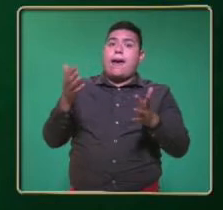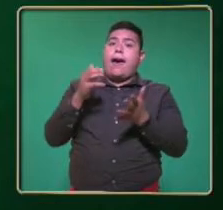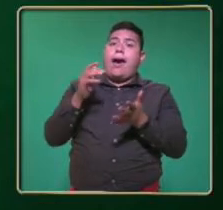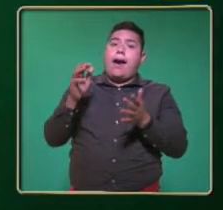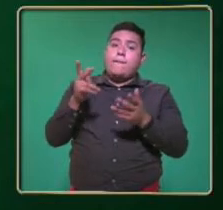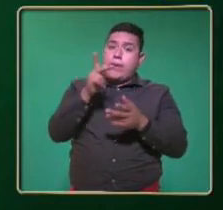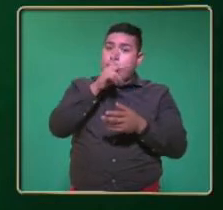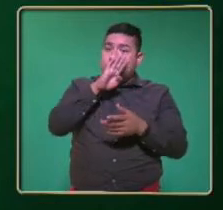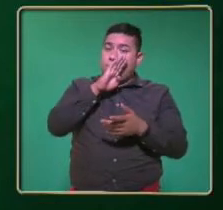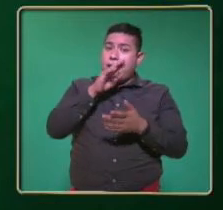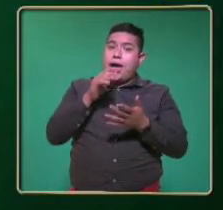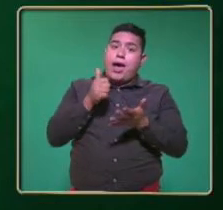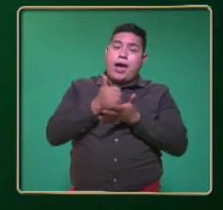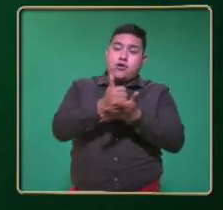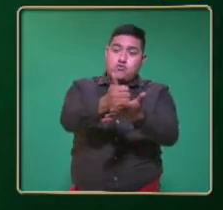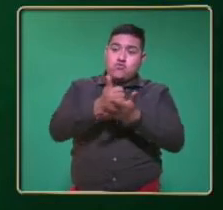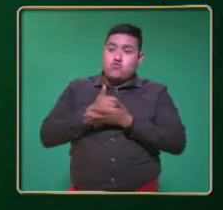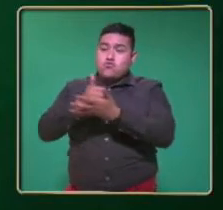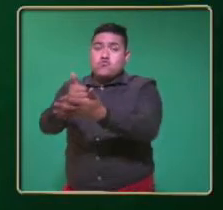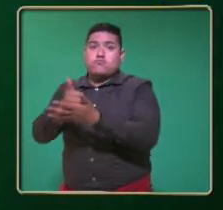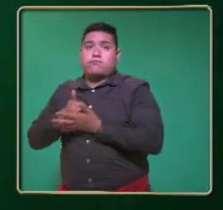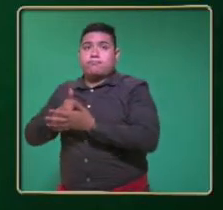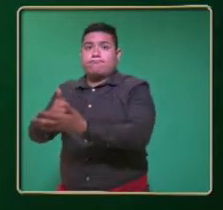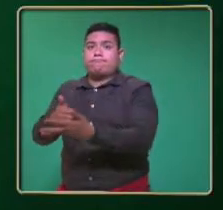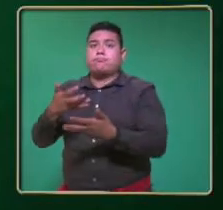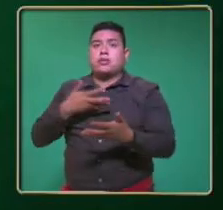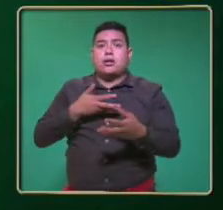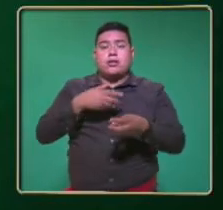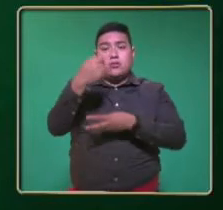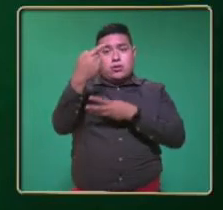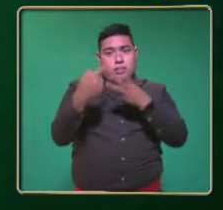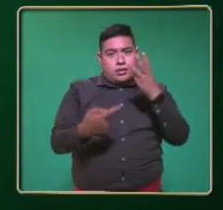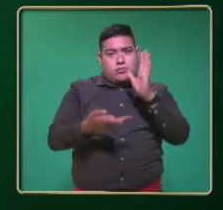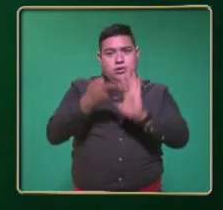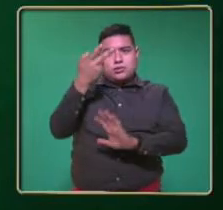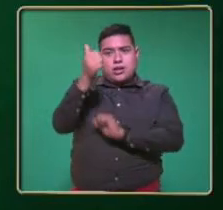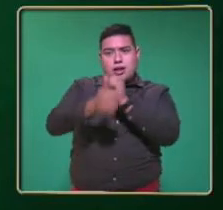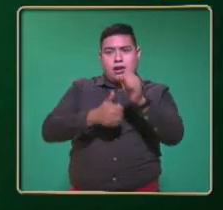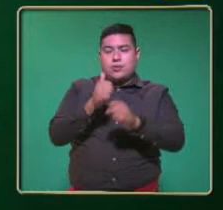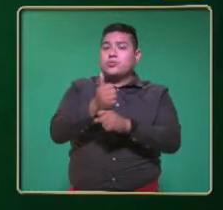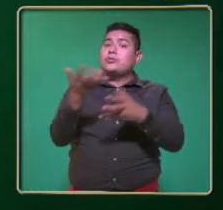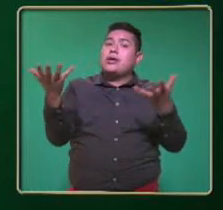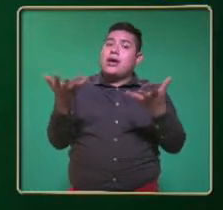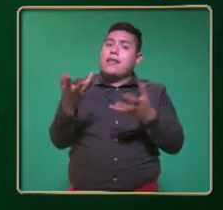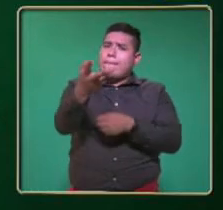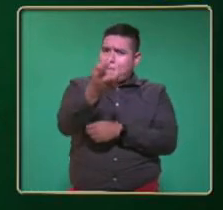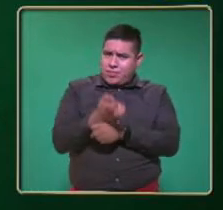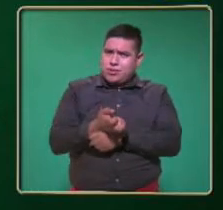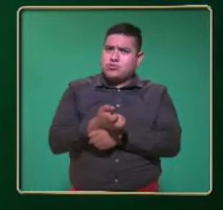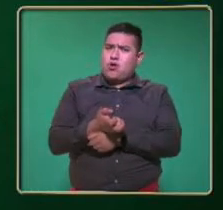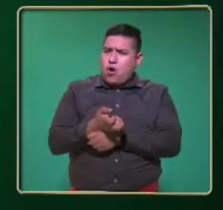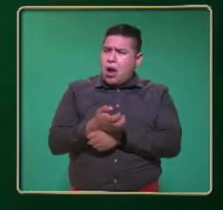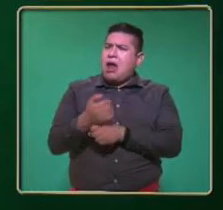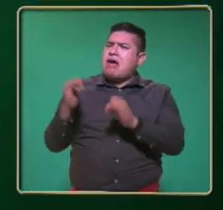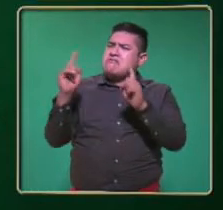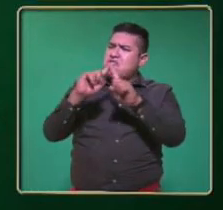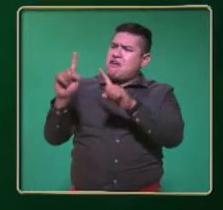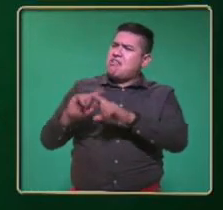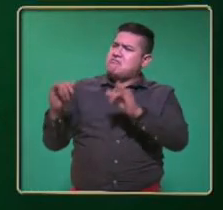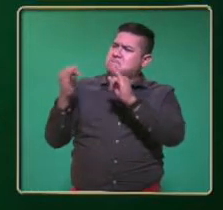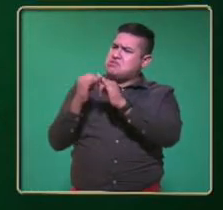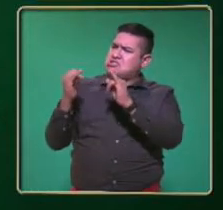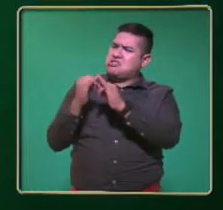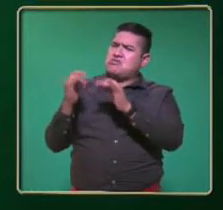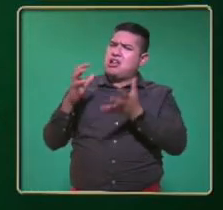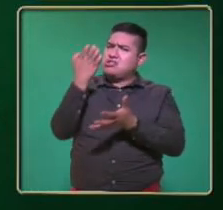de hijos con discapacidad. Son 3 en el año y esa invitación pues llega a las instituciones y usted